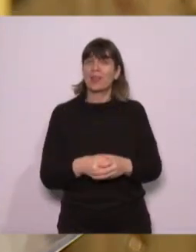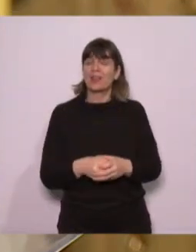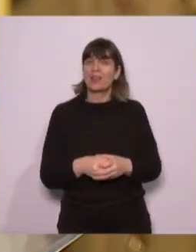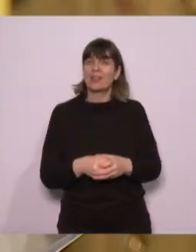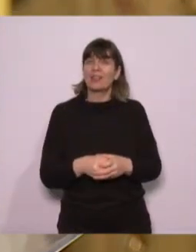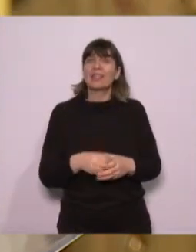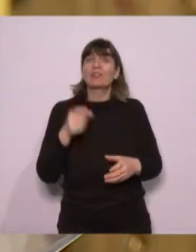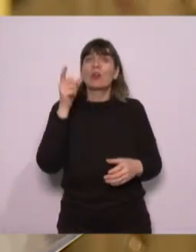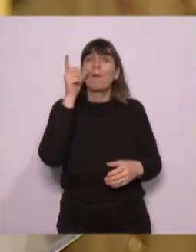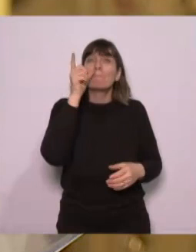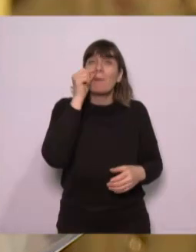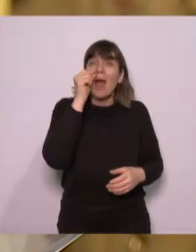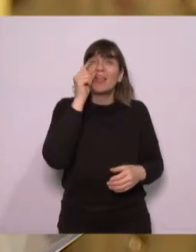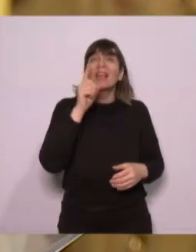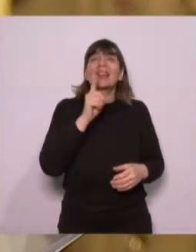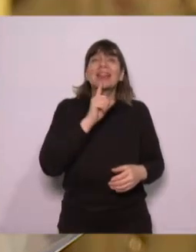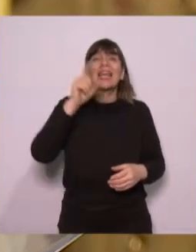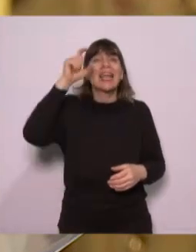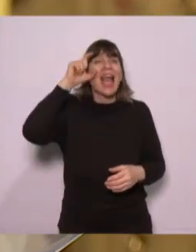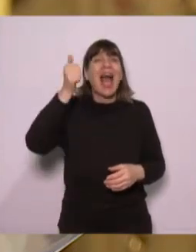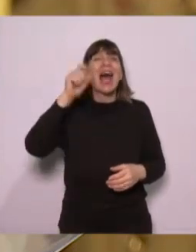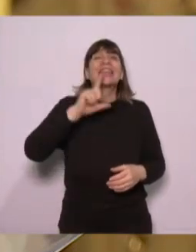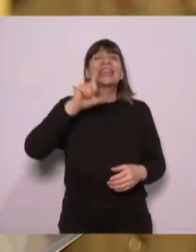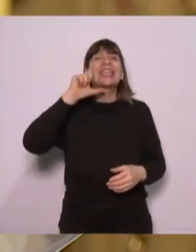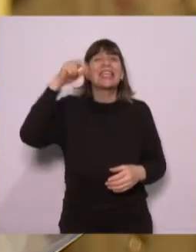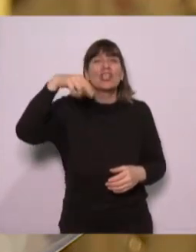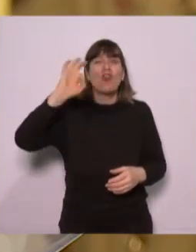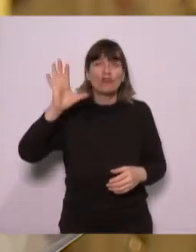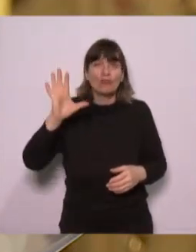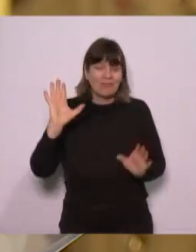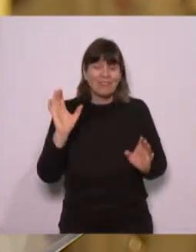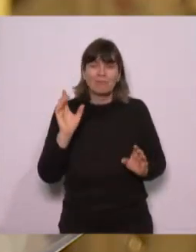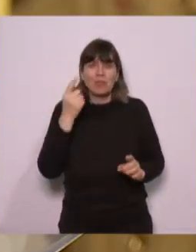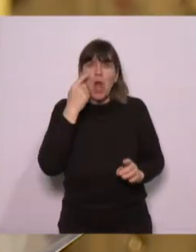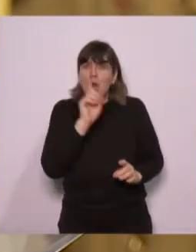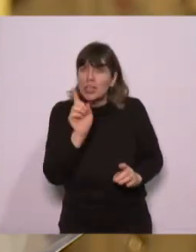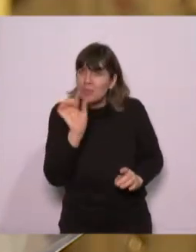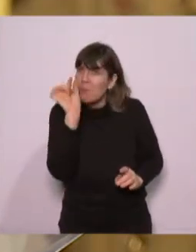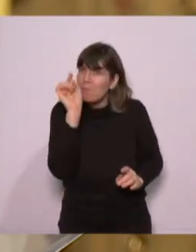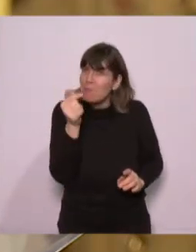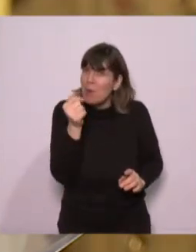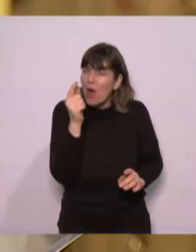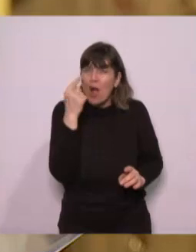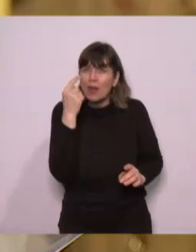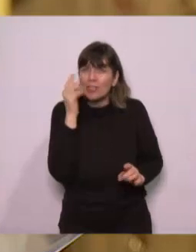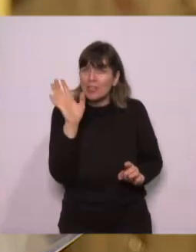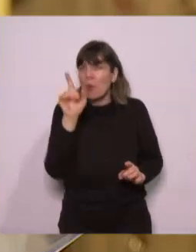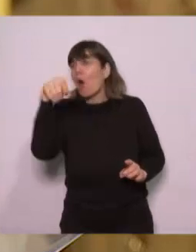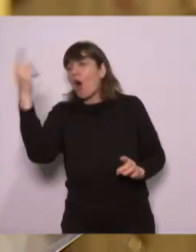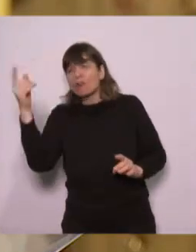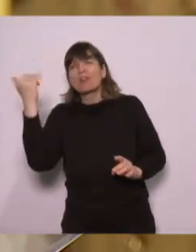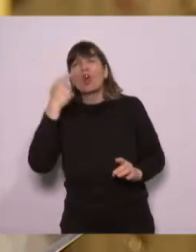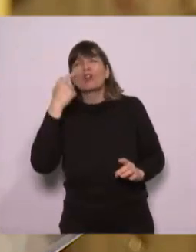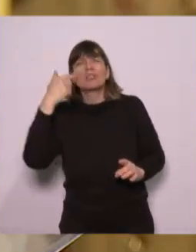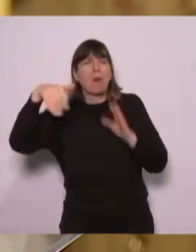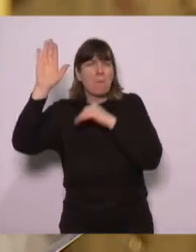los padres teatinos, existen actualmente, aunque los conocemos menos que otras congregaciones que conocemos más